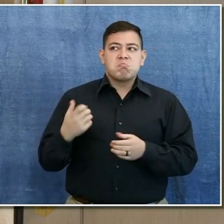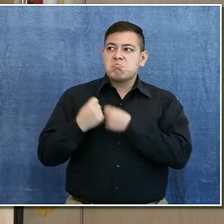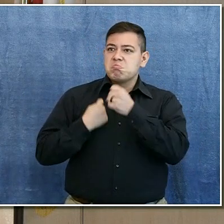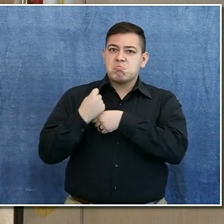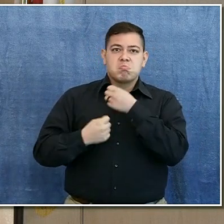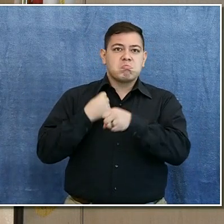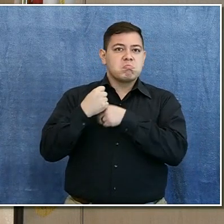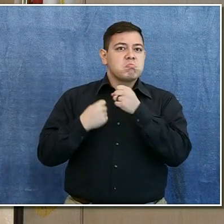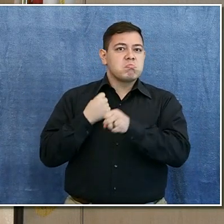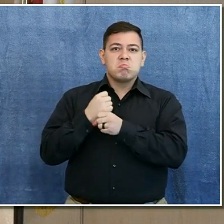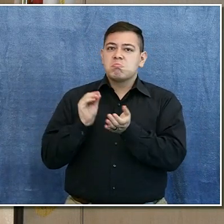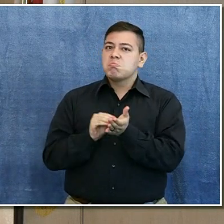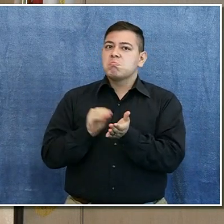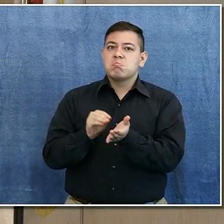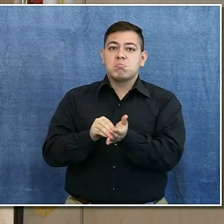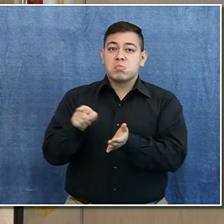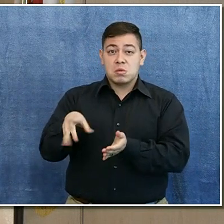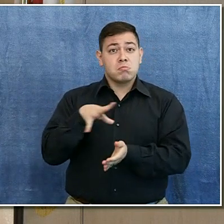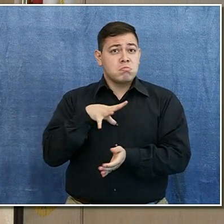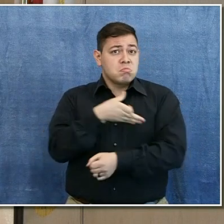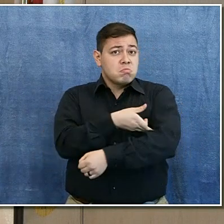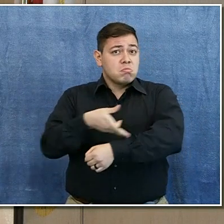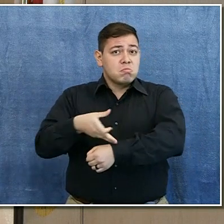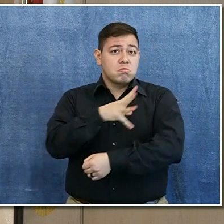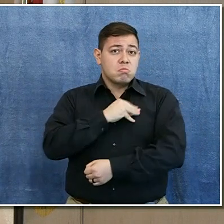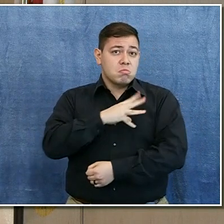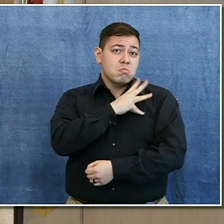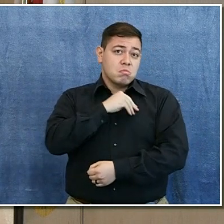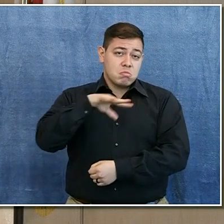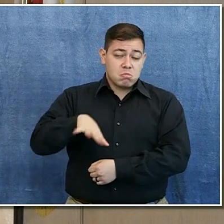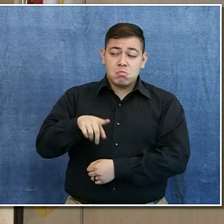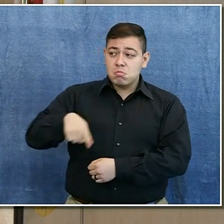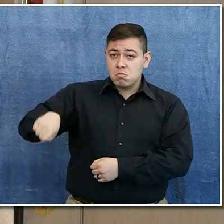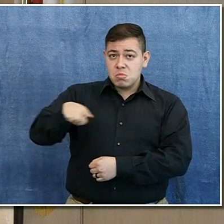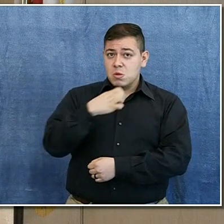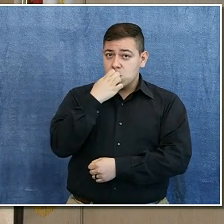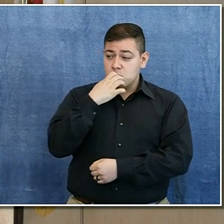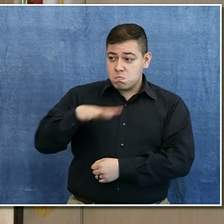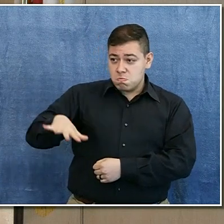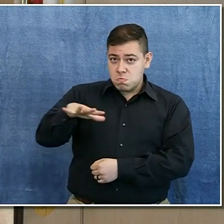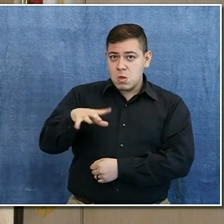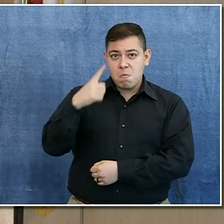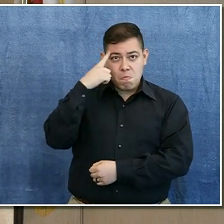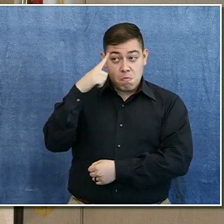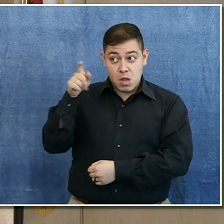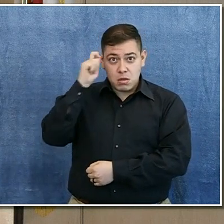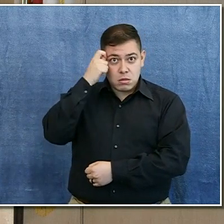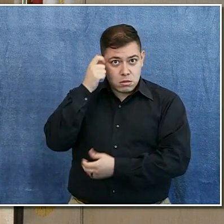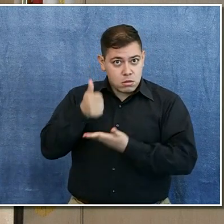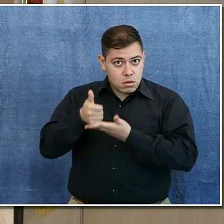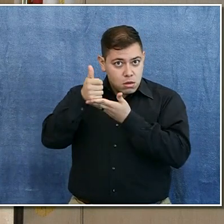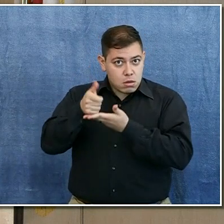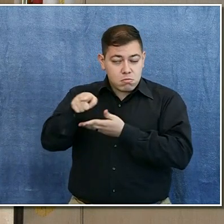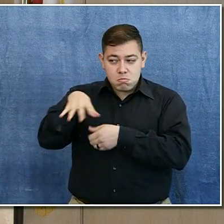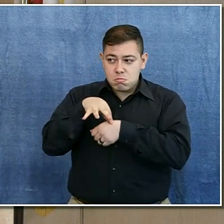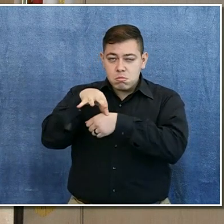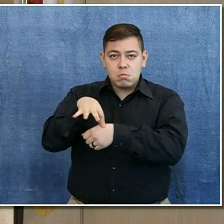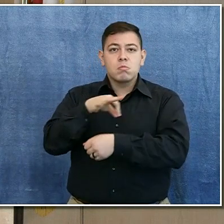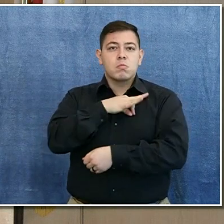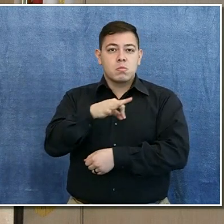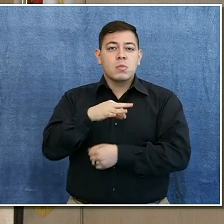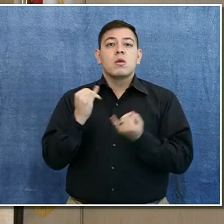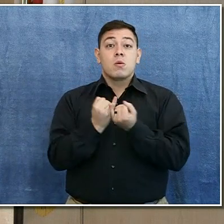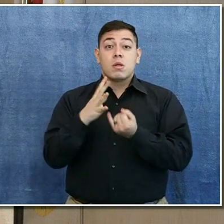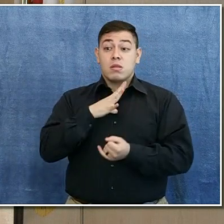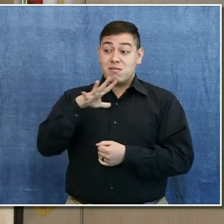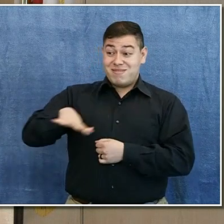varios años. Tienen hijas e hijos en las escuelas donde ofrecen sus servicios e incluso son graduados de las escuelas